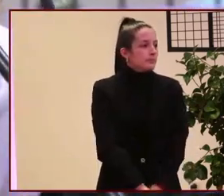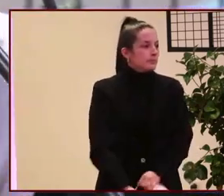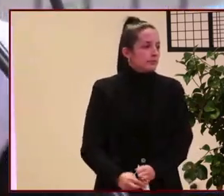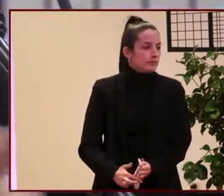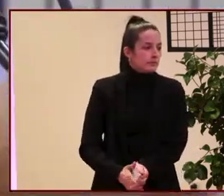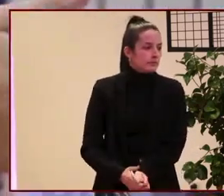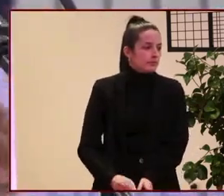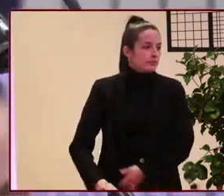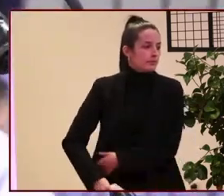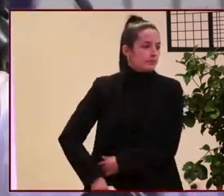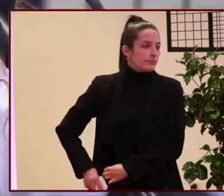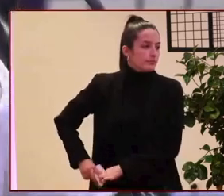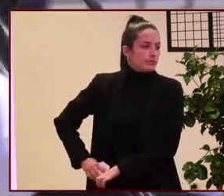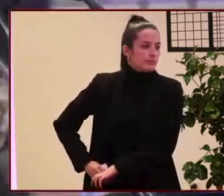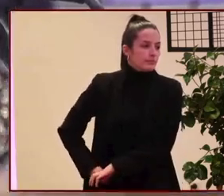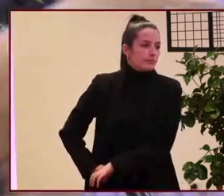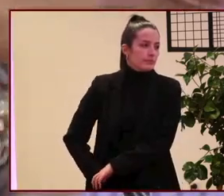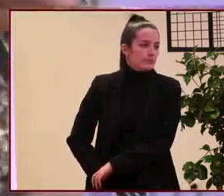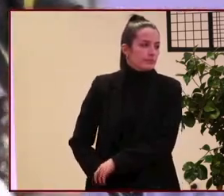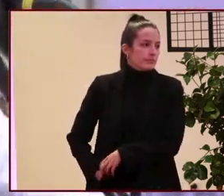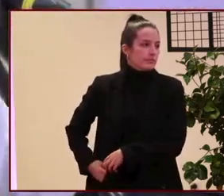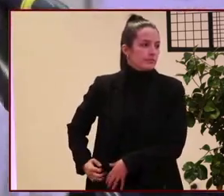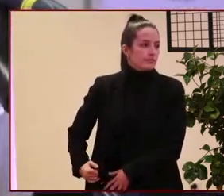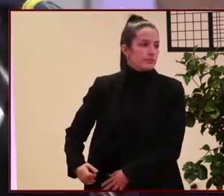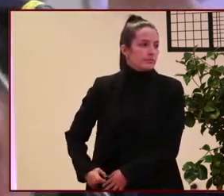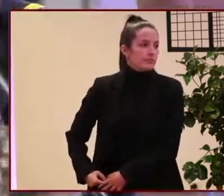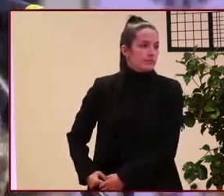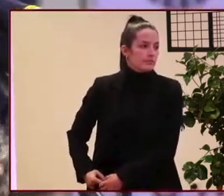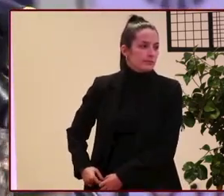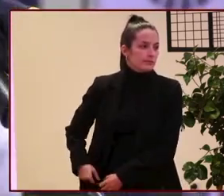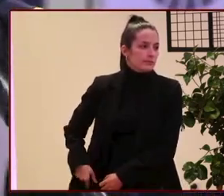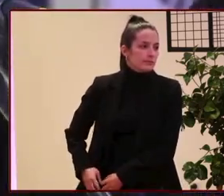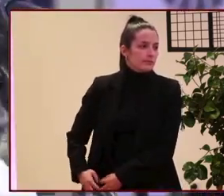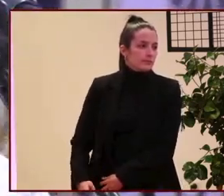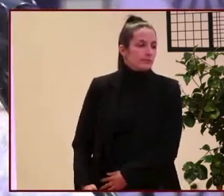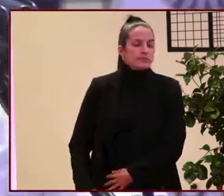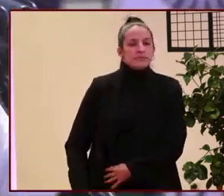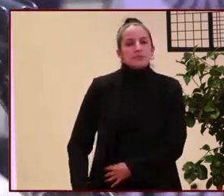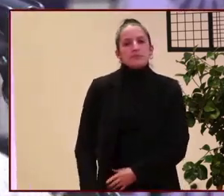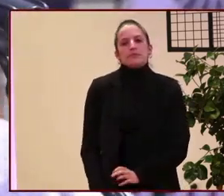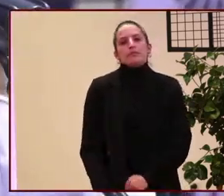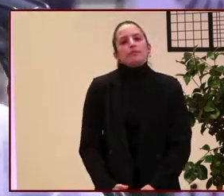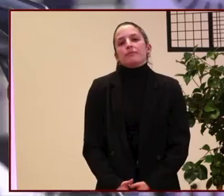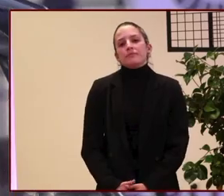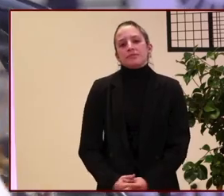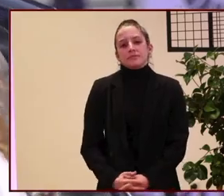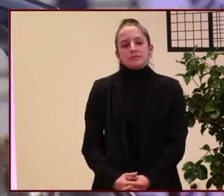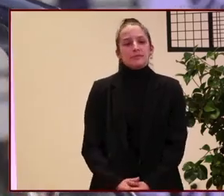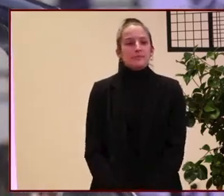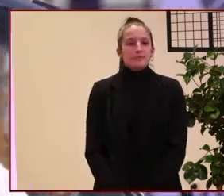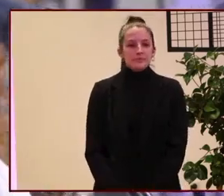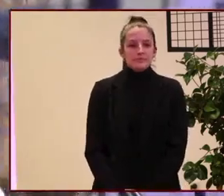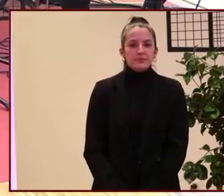solucionará gancho para nada y ahora los boys por las